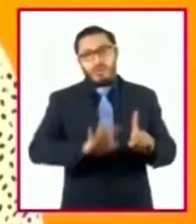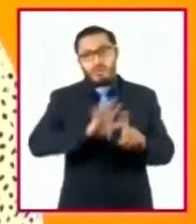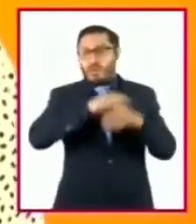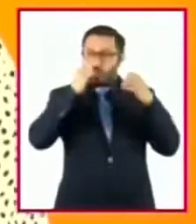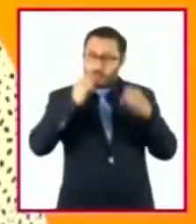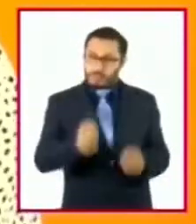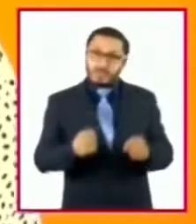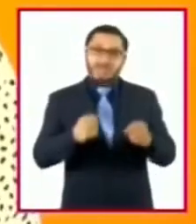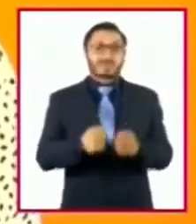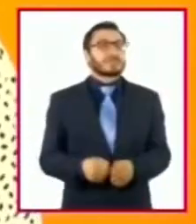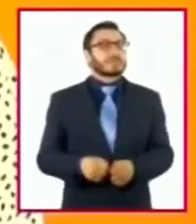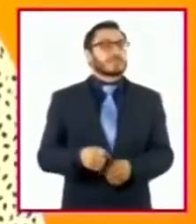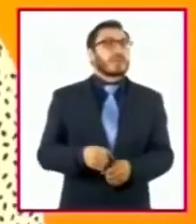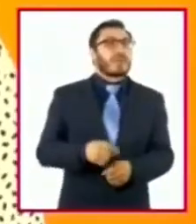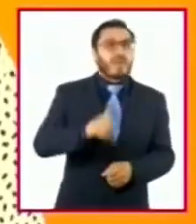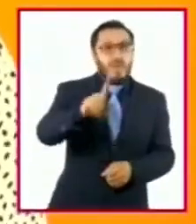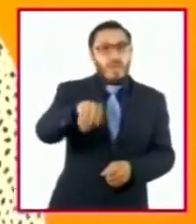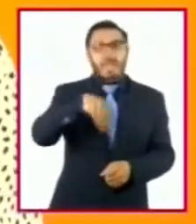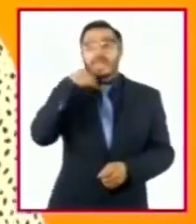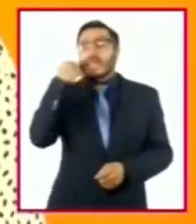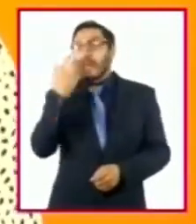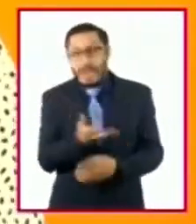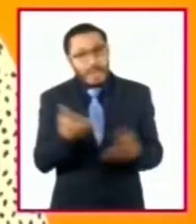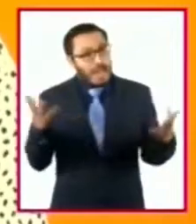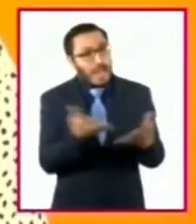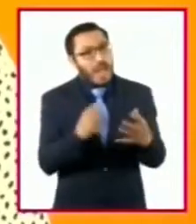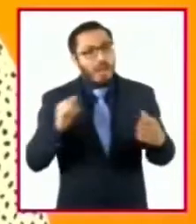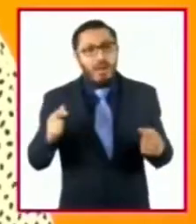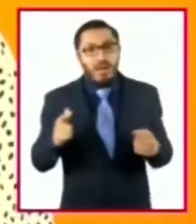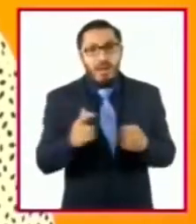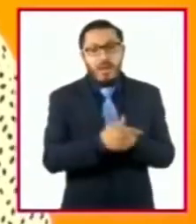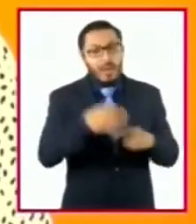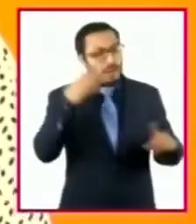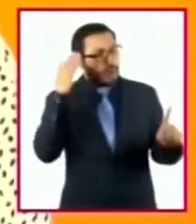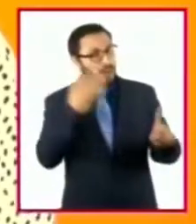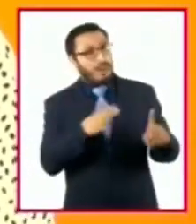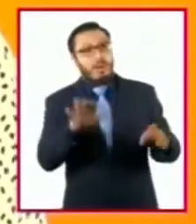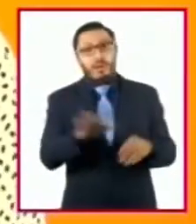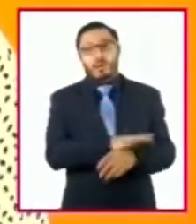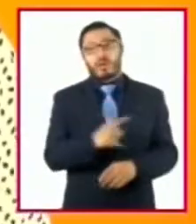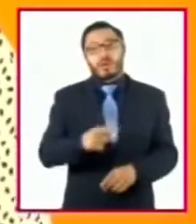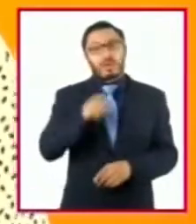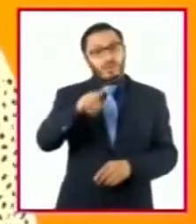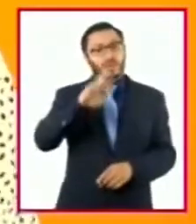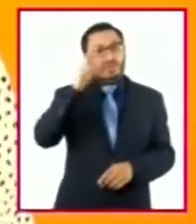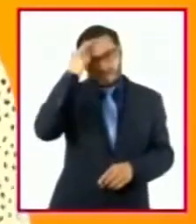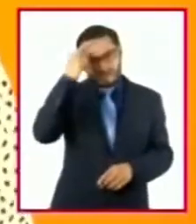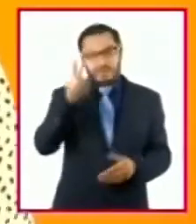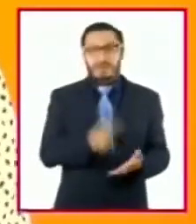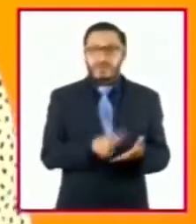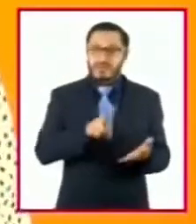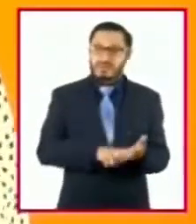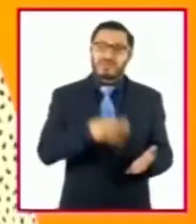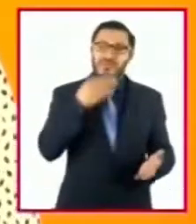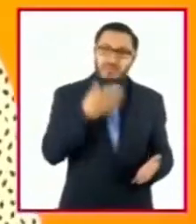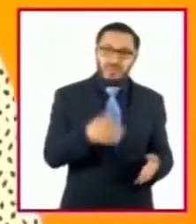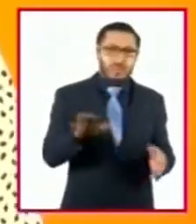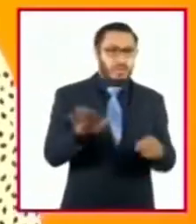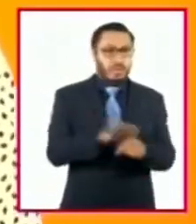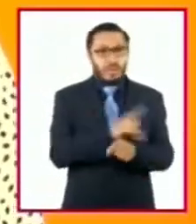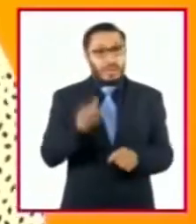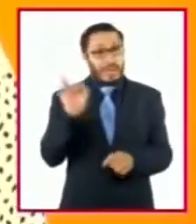vida quieres hacer esto, porque también tienes que saber que se vale que en algún futuro, muchos años